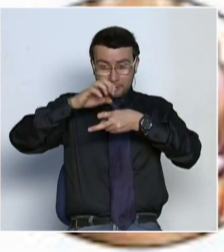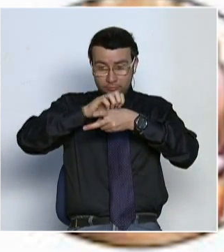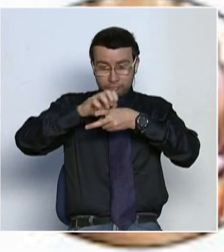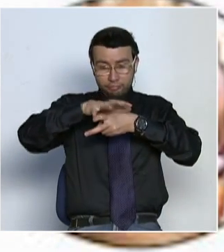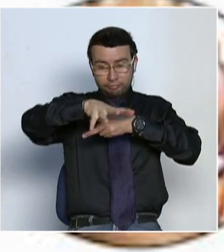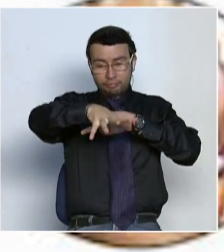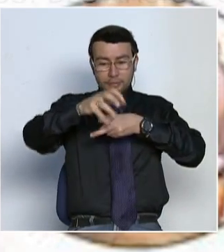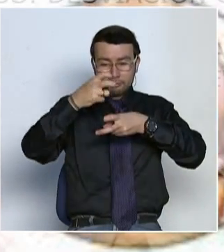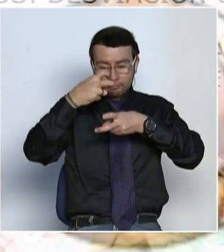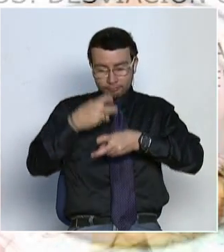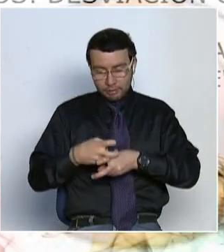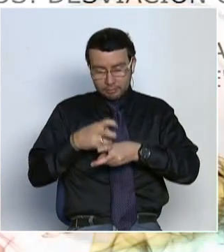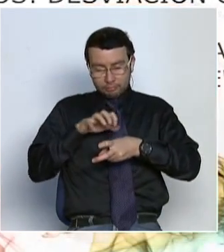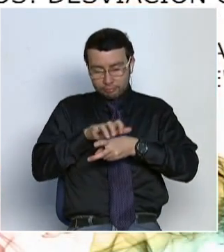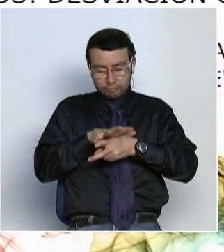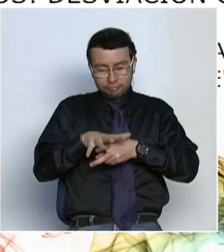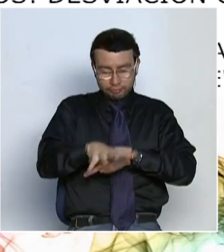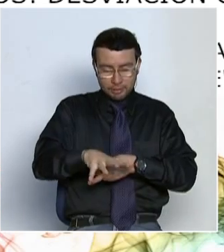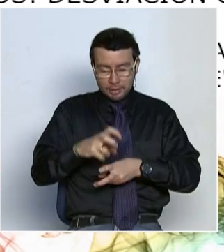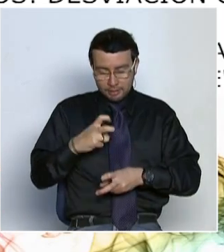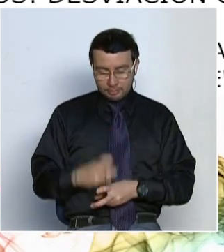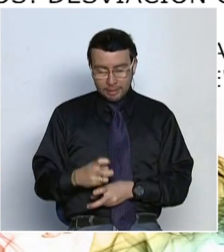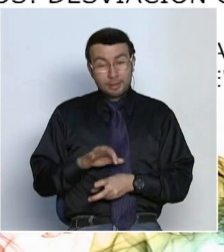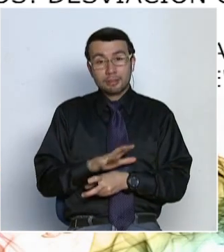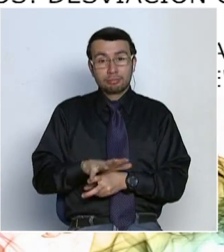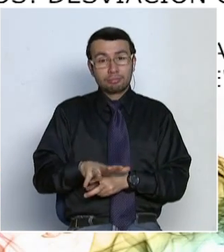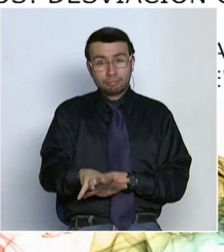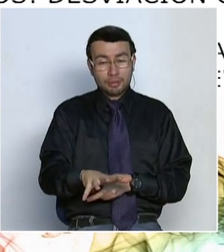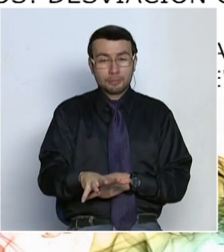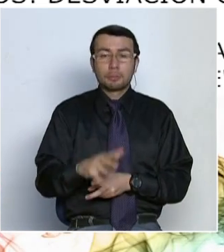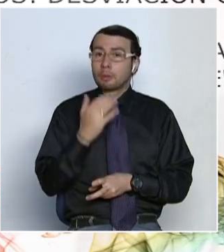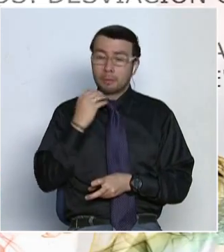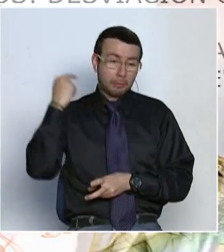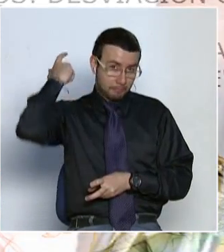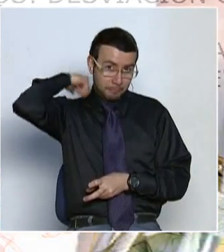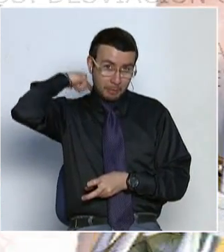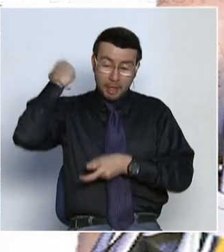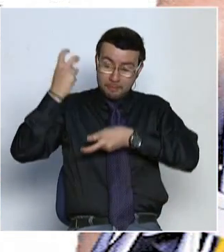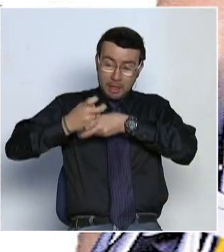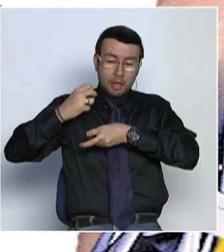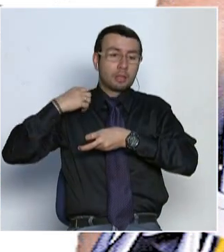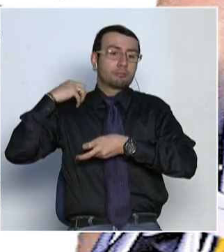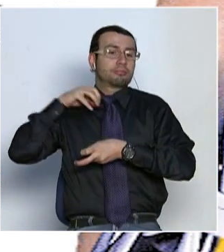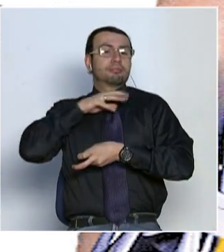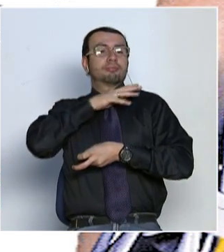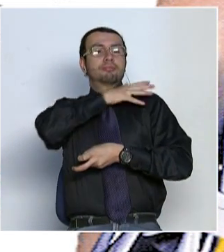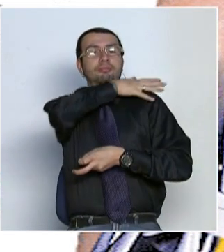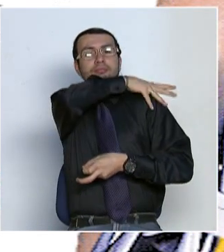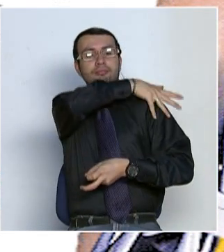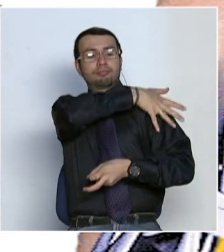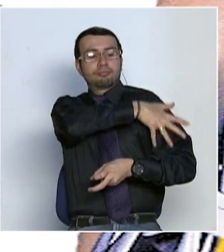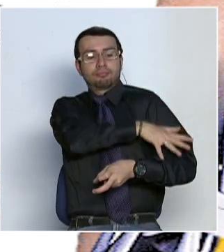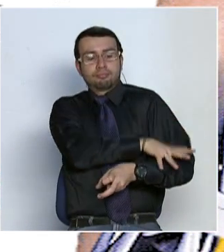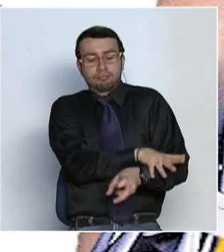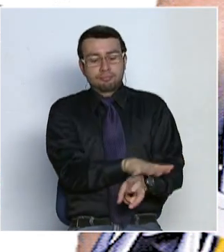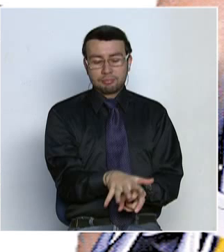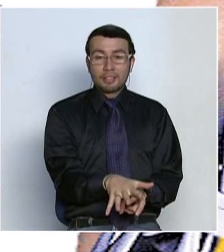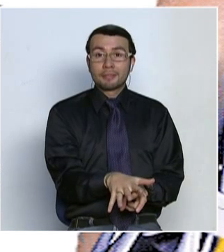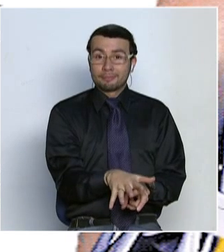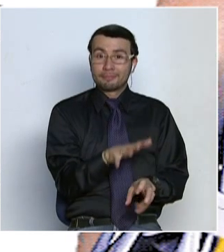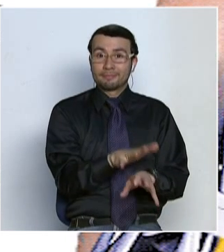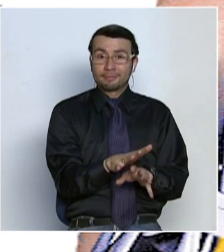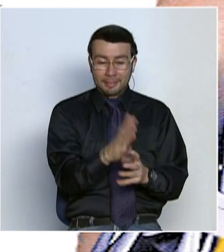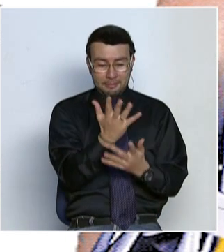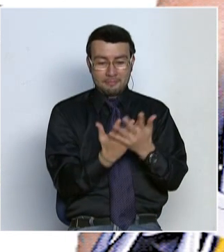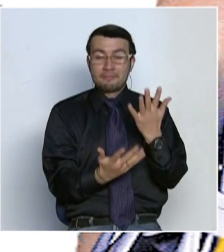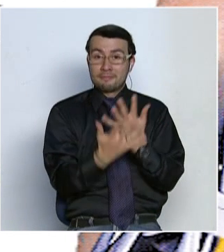nivel cervical nacen unos nervios que llegan y van a la mano, lo que se llama el plexo braquial.